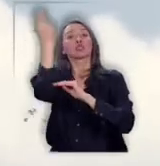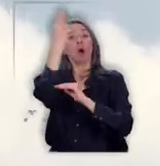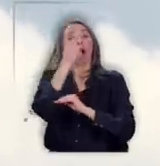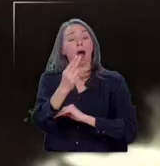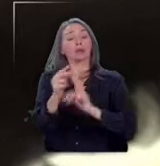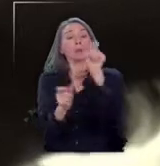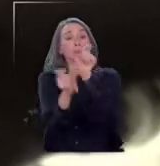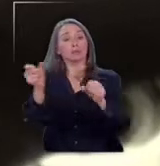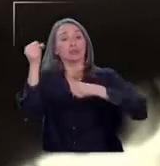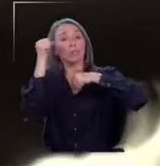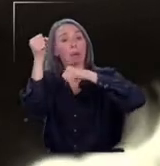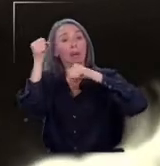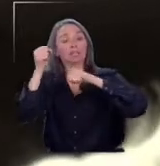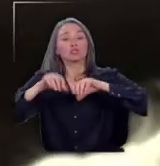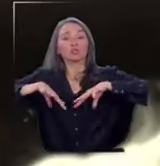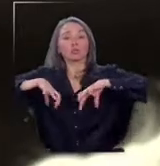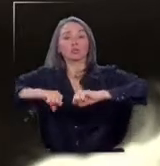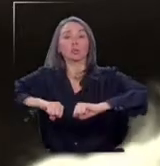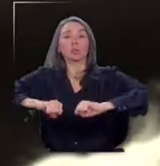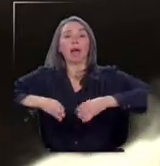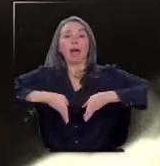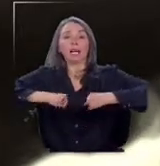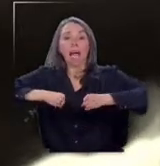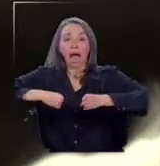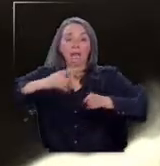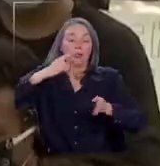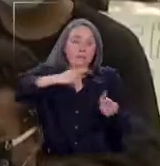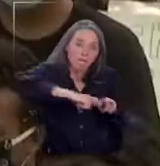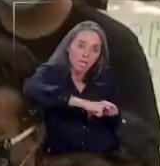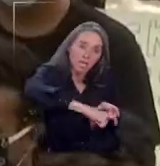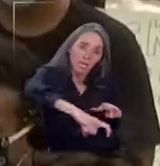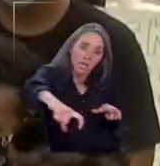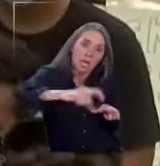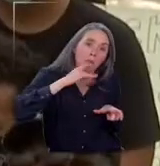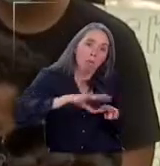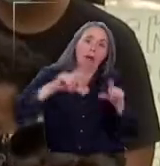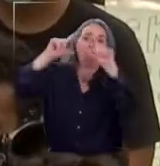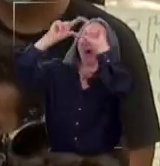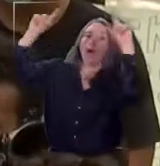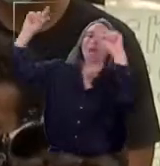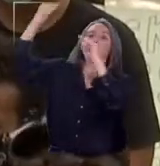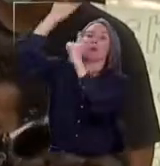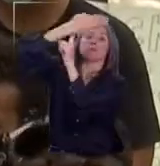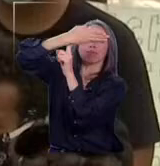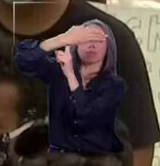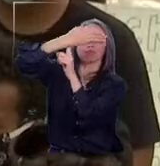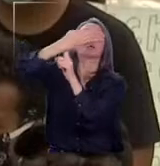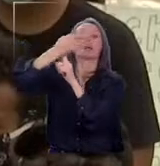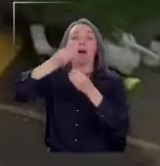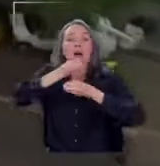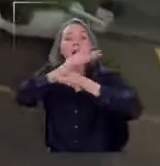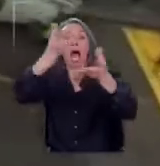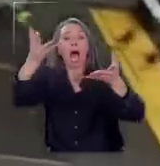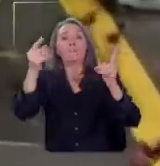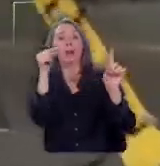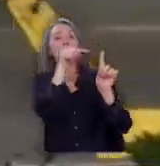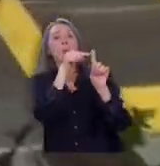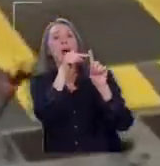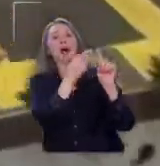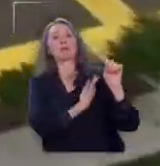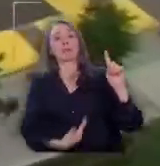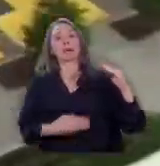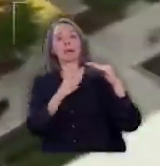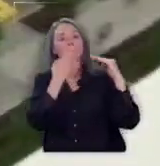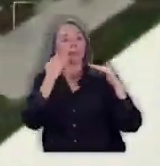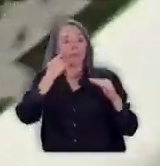los manifestantes se han tomado las calles con mensajes dirigidos especialmente a la casa blanca como fue el caso de